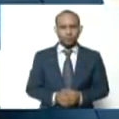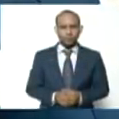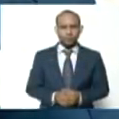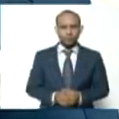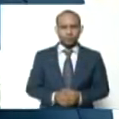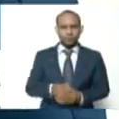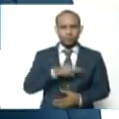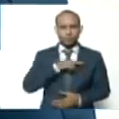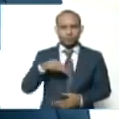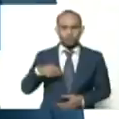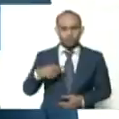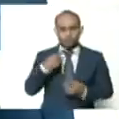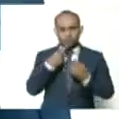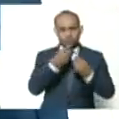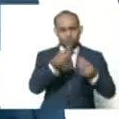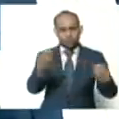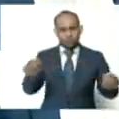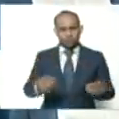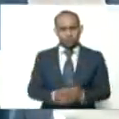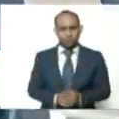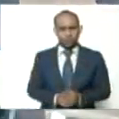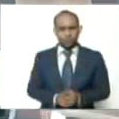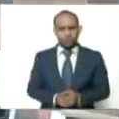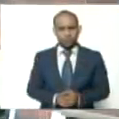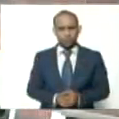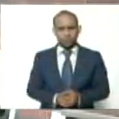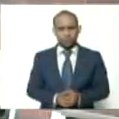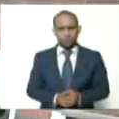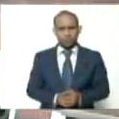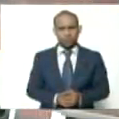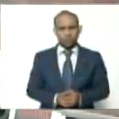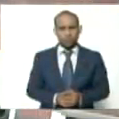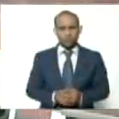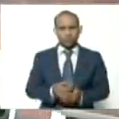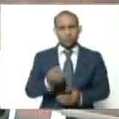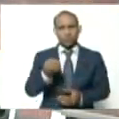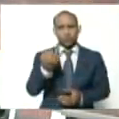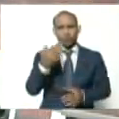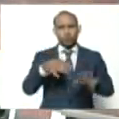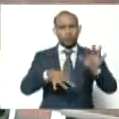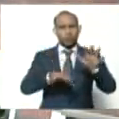decíamos que la número 13, la ley